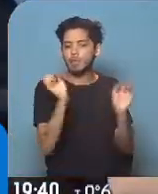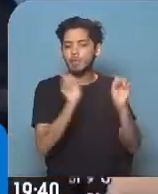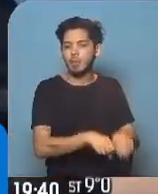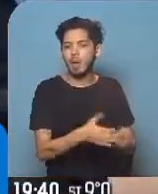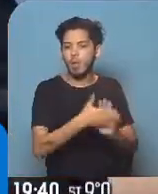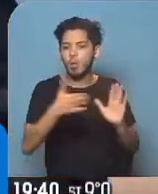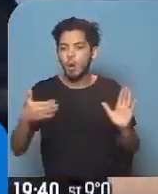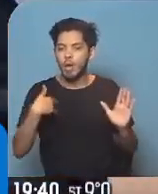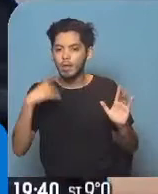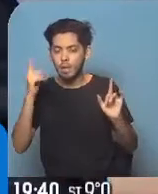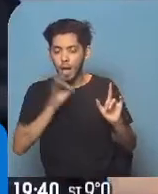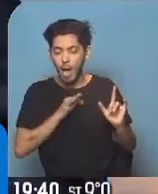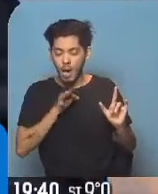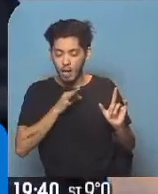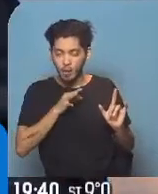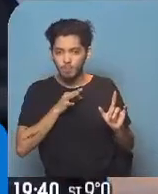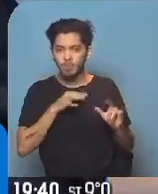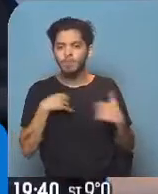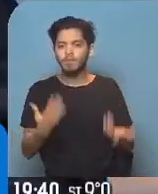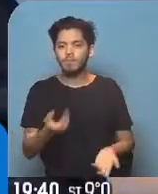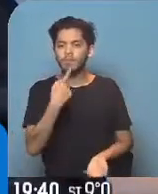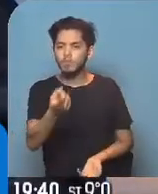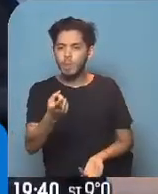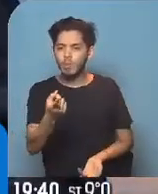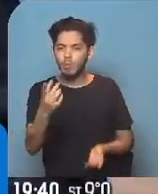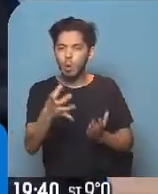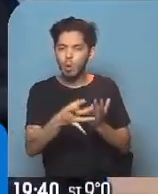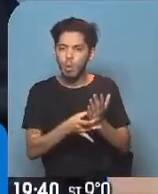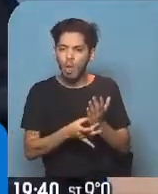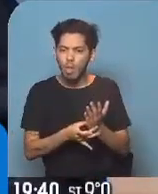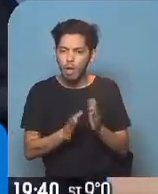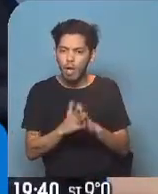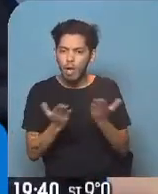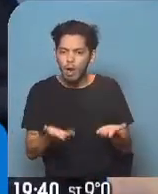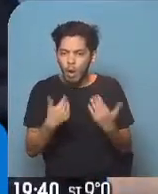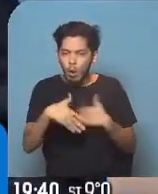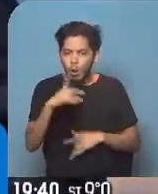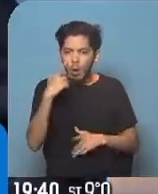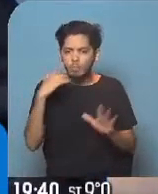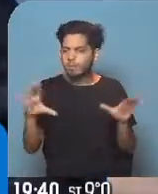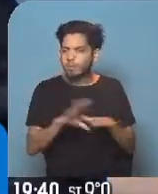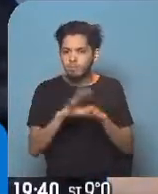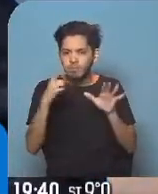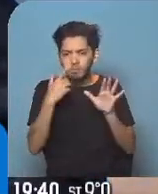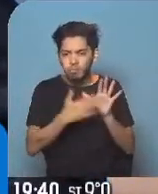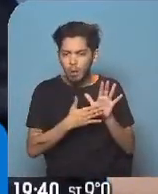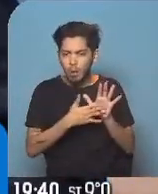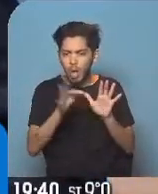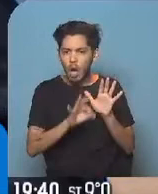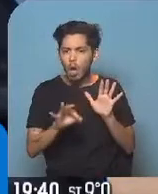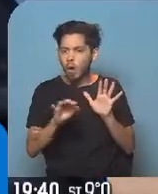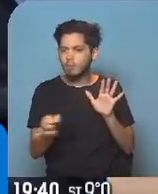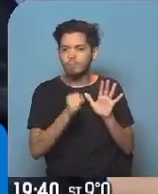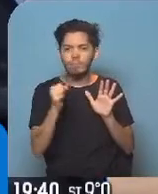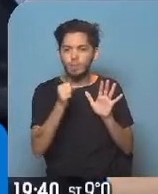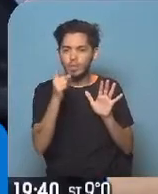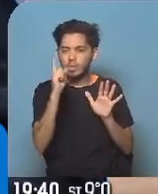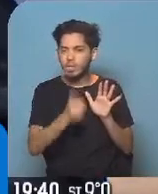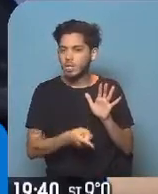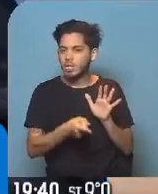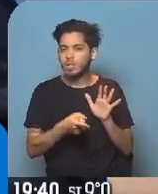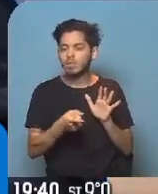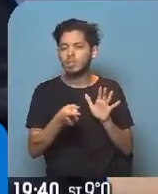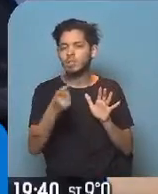durante estos años. Ahora le pregunto, ¿estos cuadernos van a servir como prueba o será fundamental la decisión, por ejemplo,